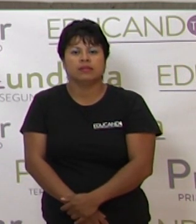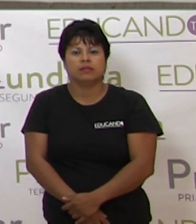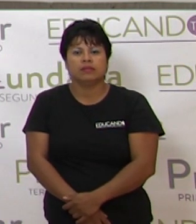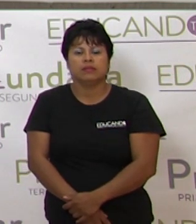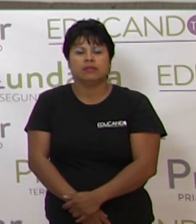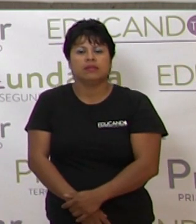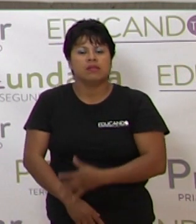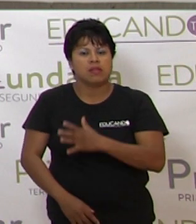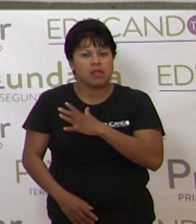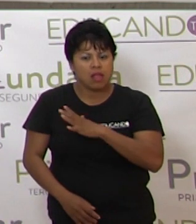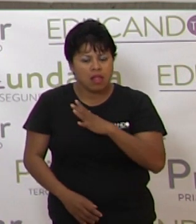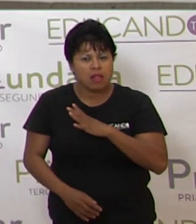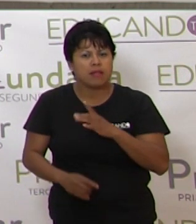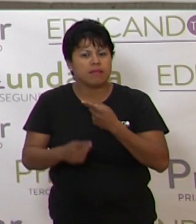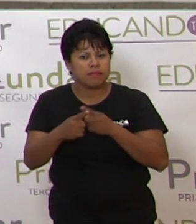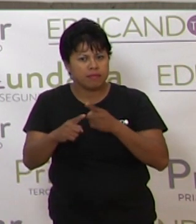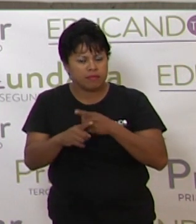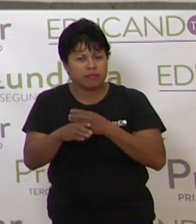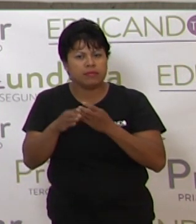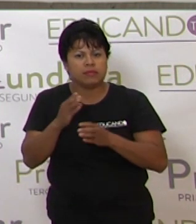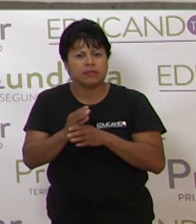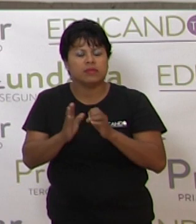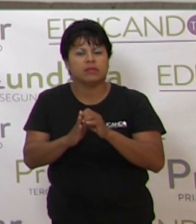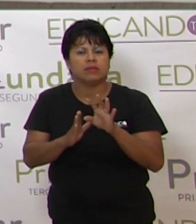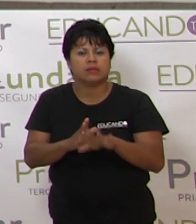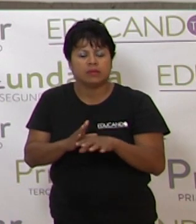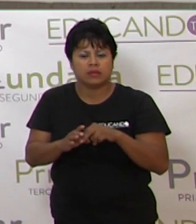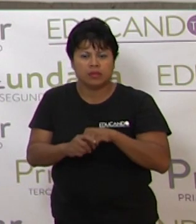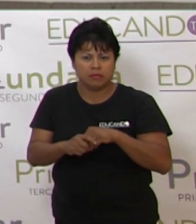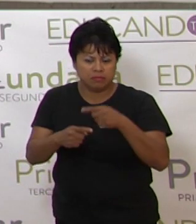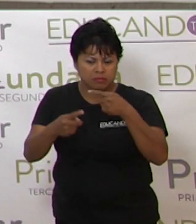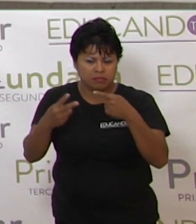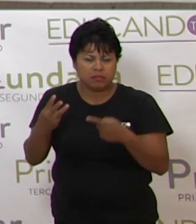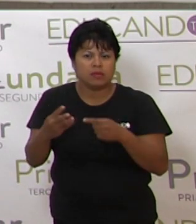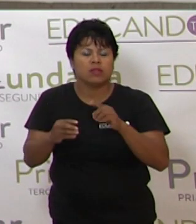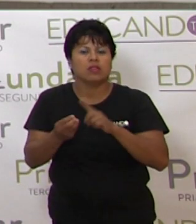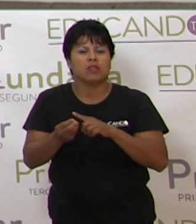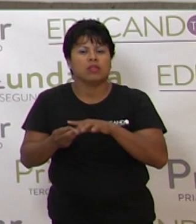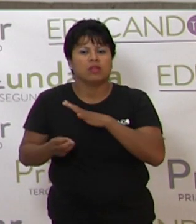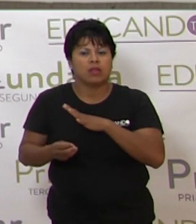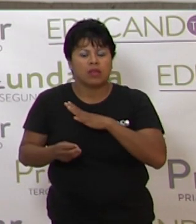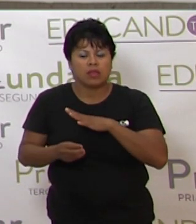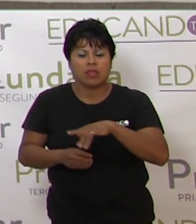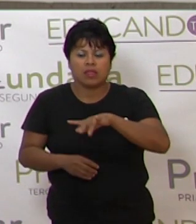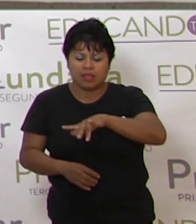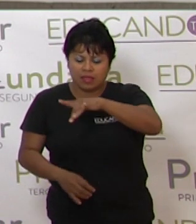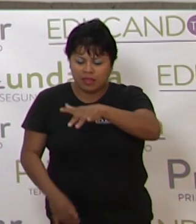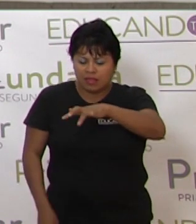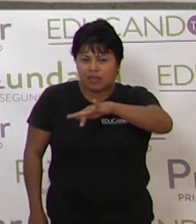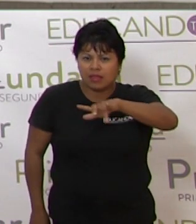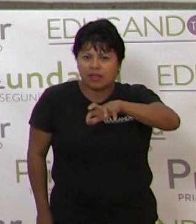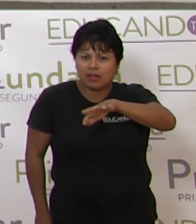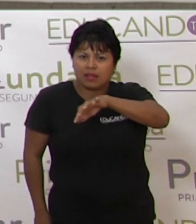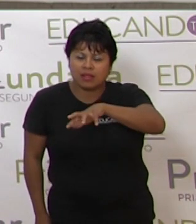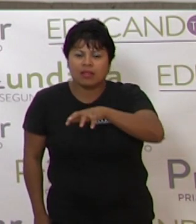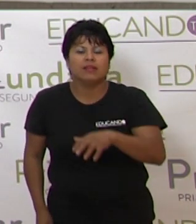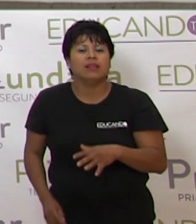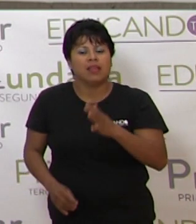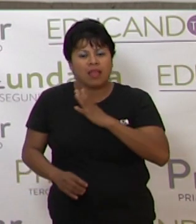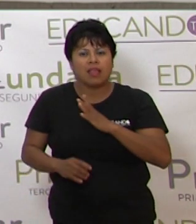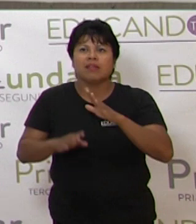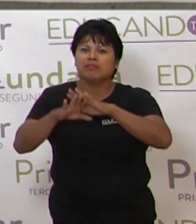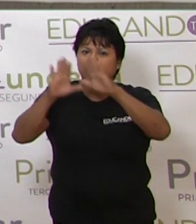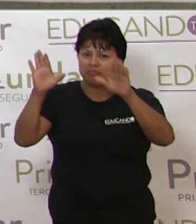hay recursos, como por ejemplo en una parte aparecen los títeres, hay recursos